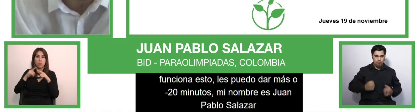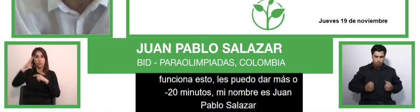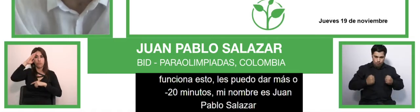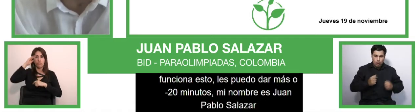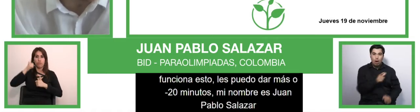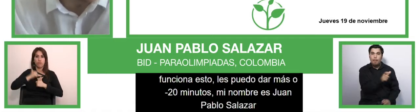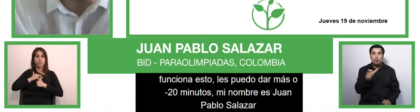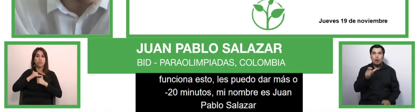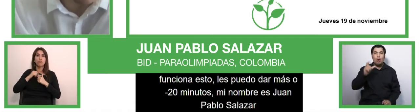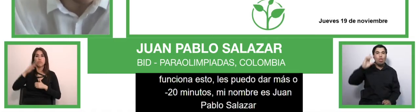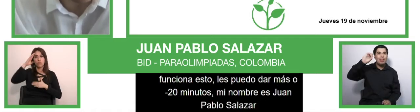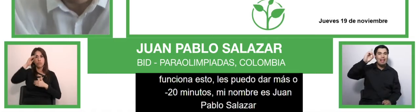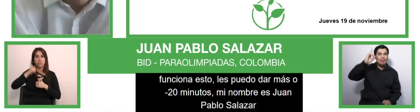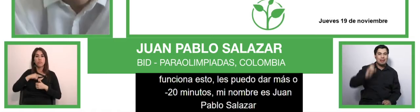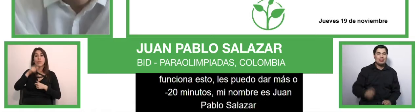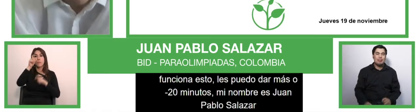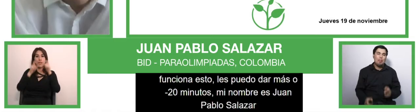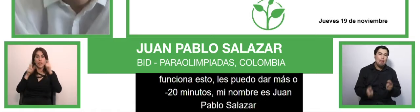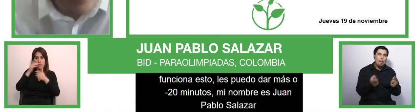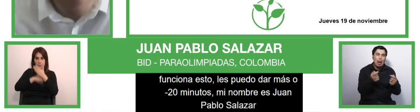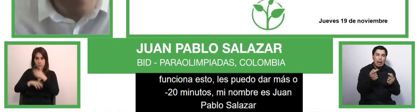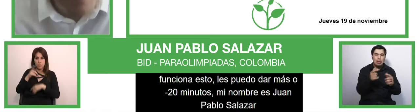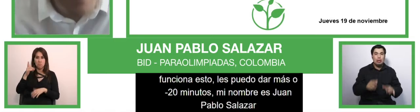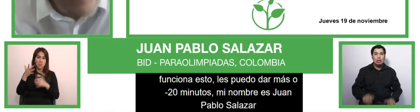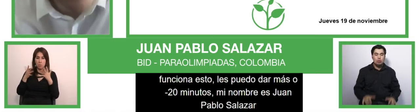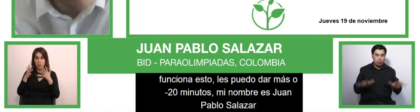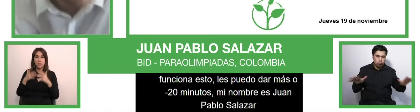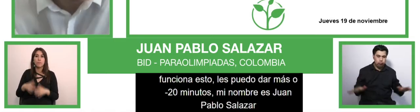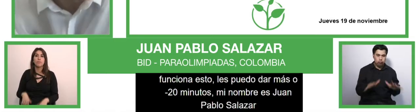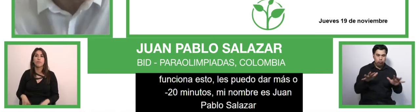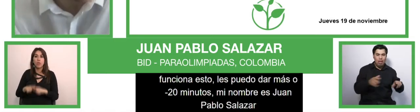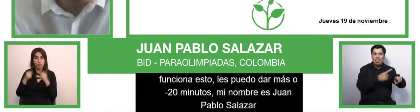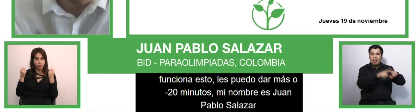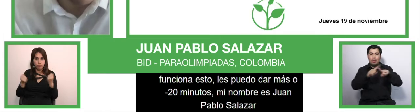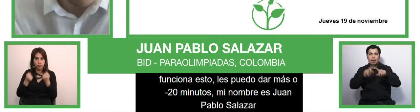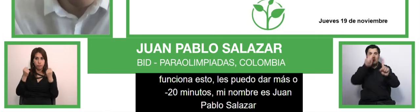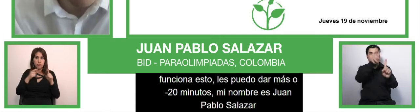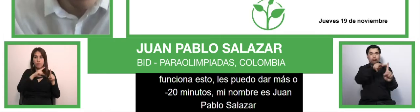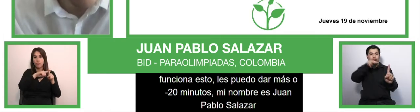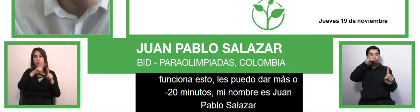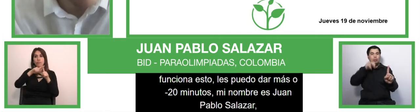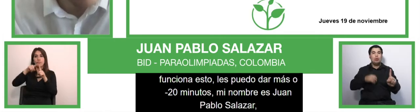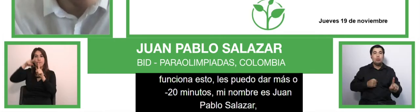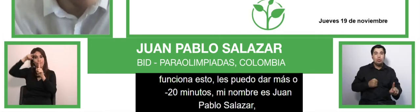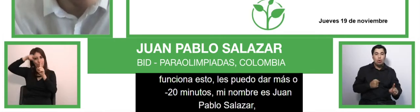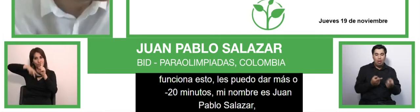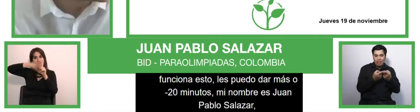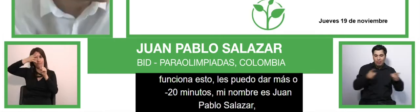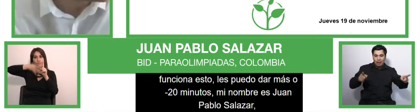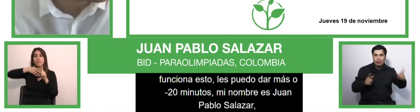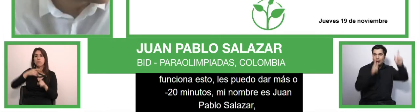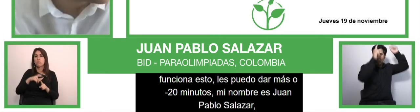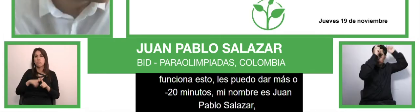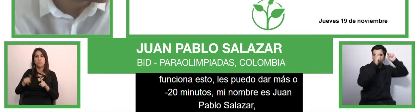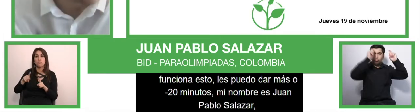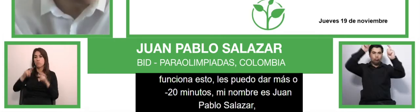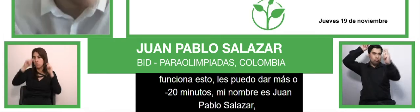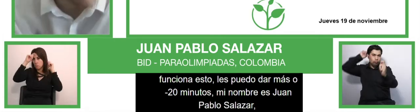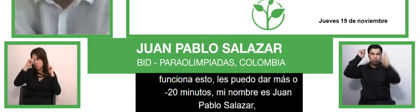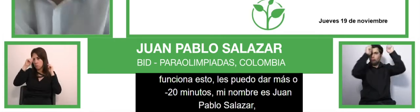discapacidad y ejerzo este activismo desde diferentes frentes. Tengo diferentes sombreros y digamos que hoy les voy a hablar